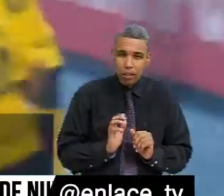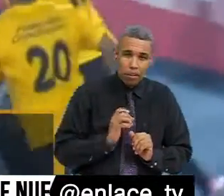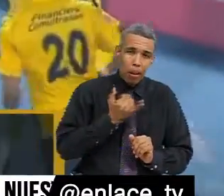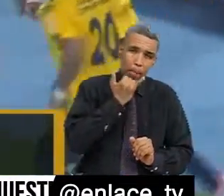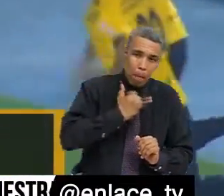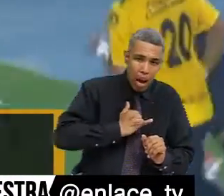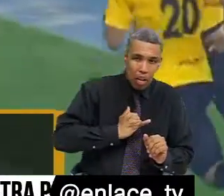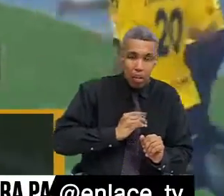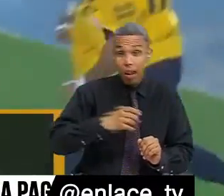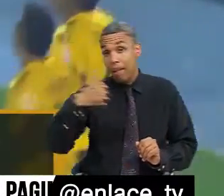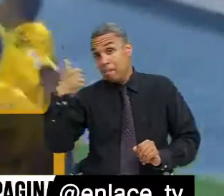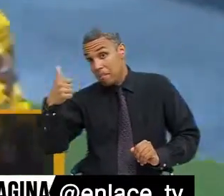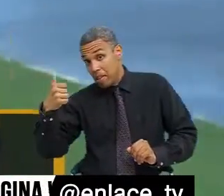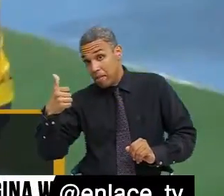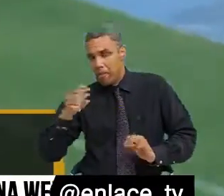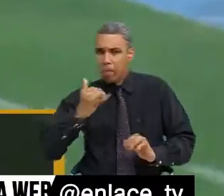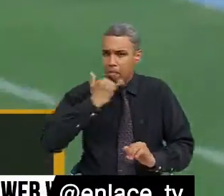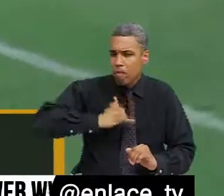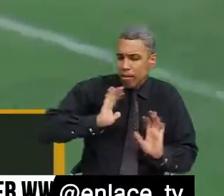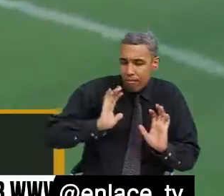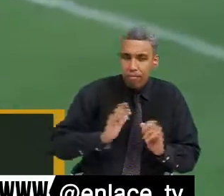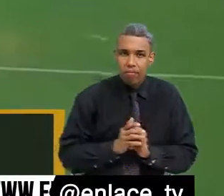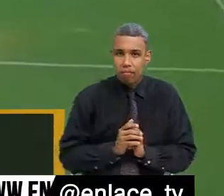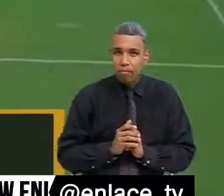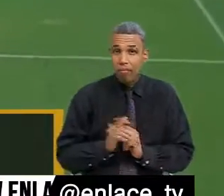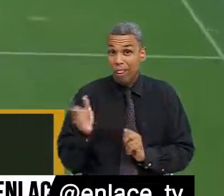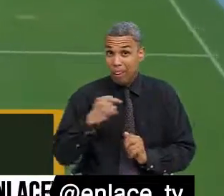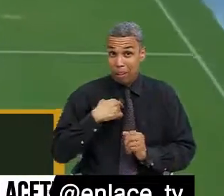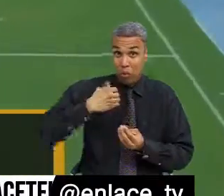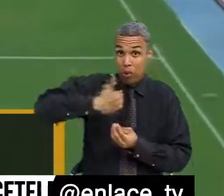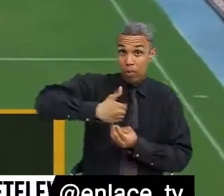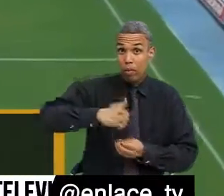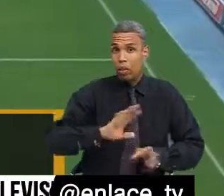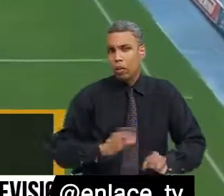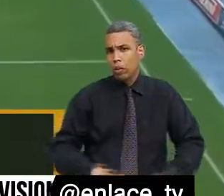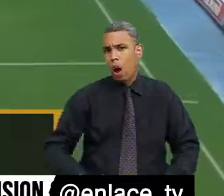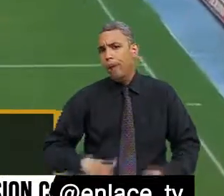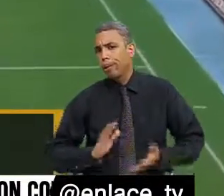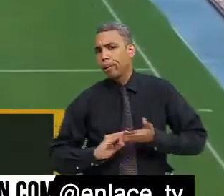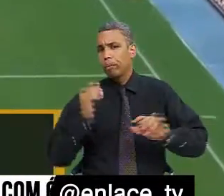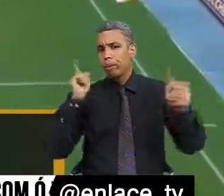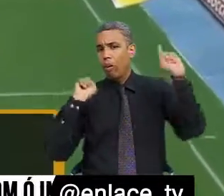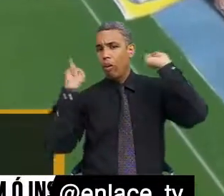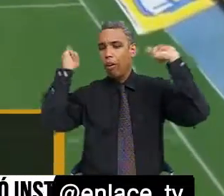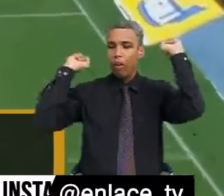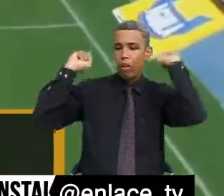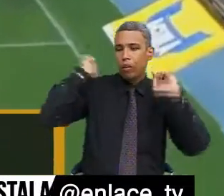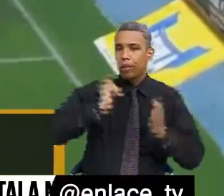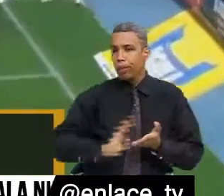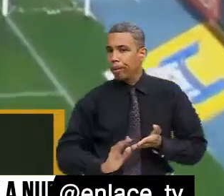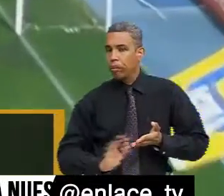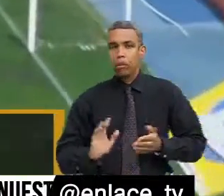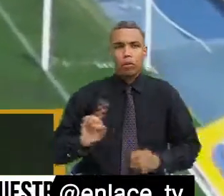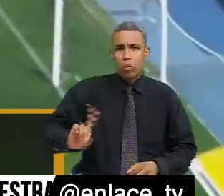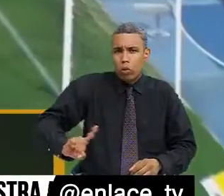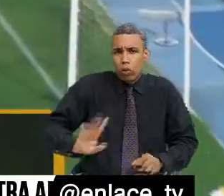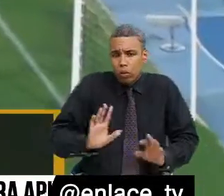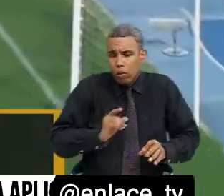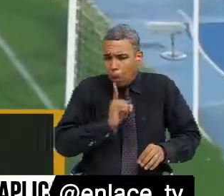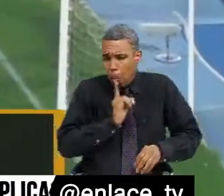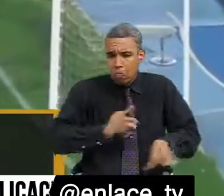fue la excepción. Agrega que no sacarán disculpas sobre la marcha, seguirán laborando y apostándole a las correcciones.